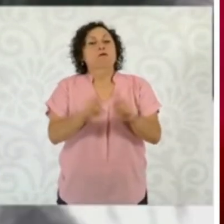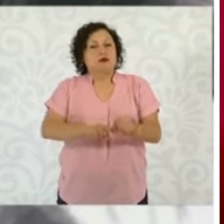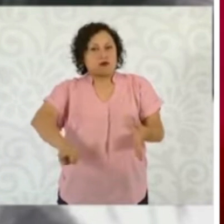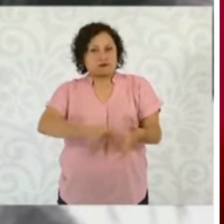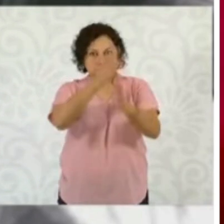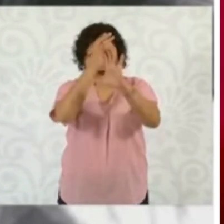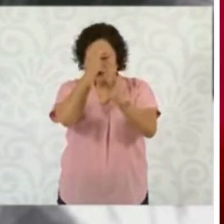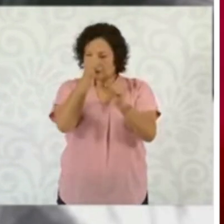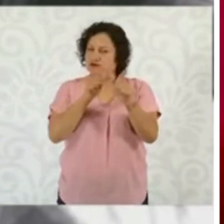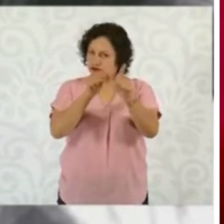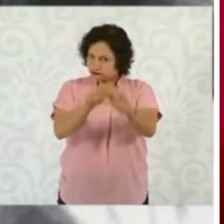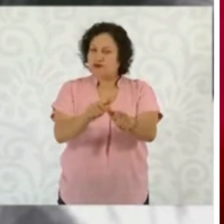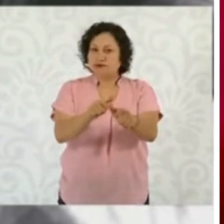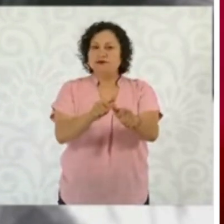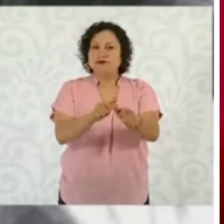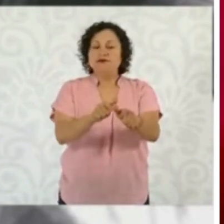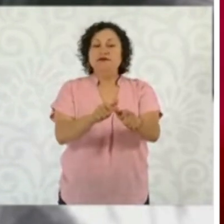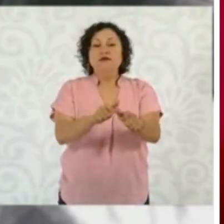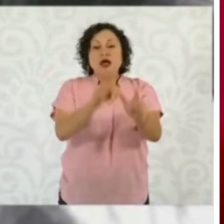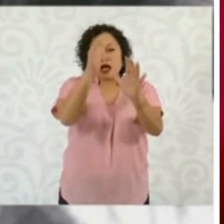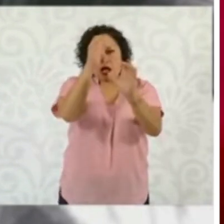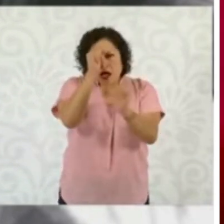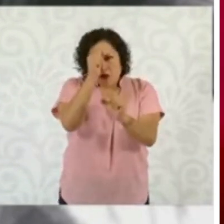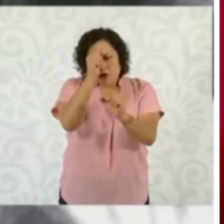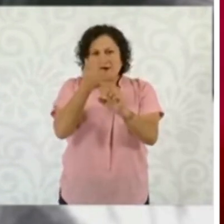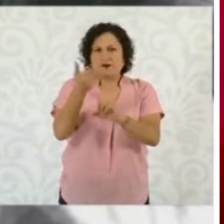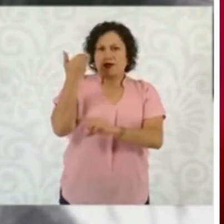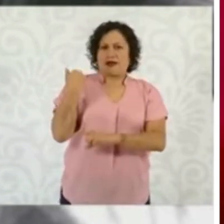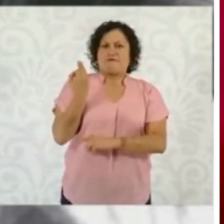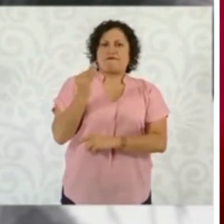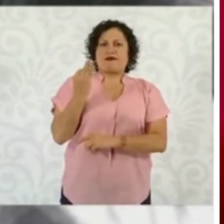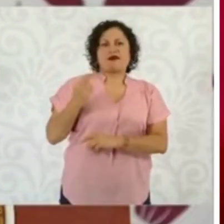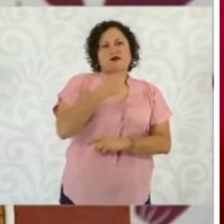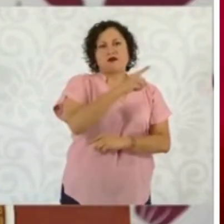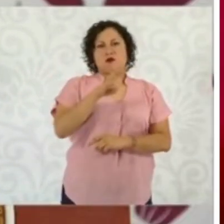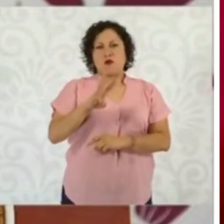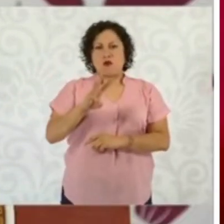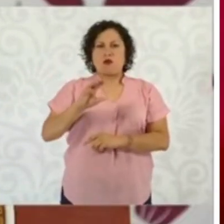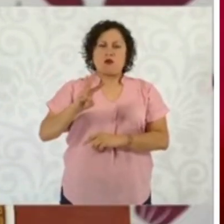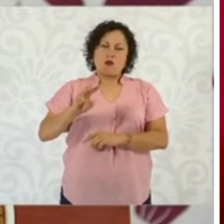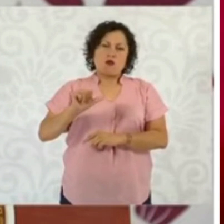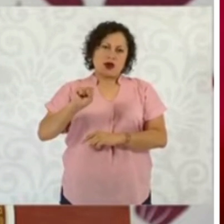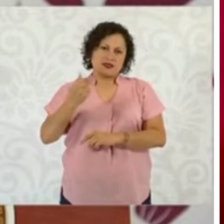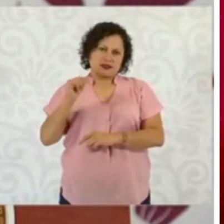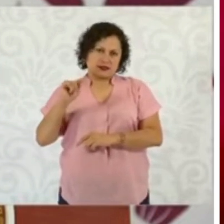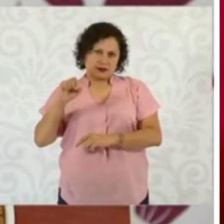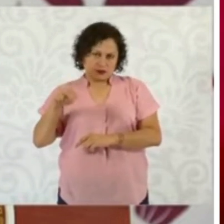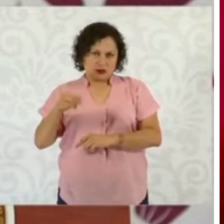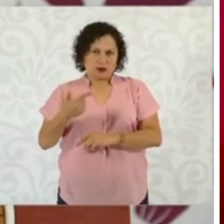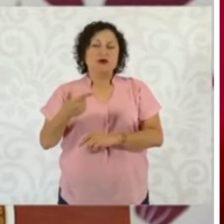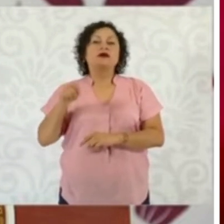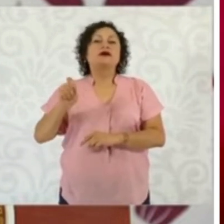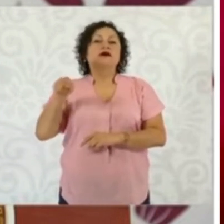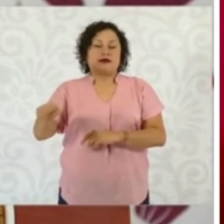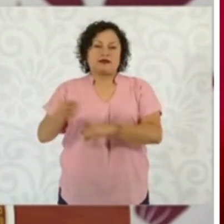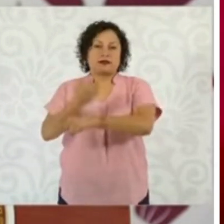trabajos que fue parte de los acuerdos que se tomaron en febrero en Washington, en la reunión en donde fueron secretarios de Estado de México y secretarios de Estado